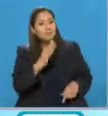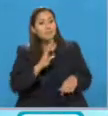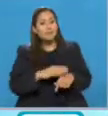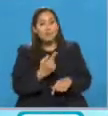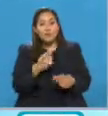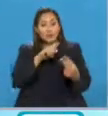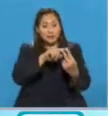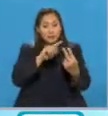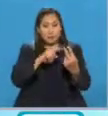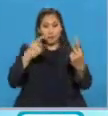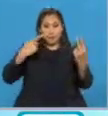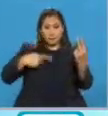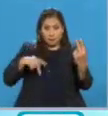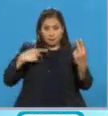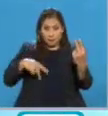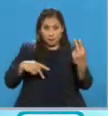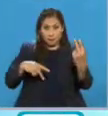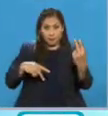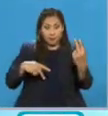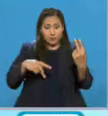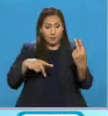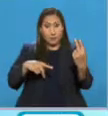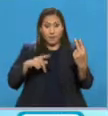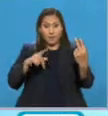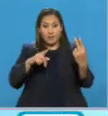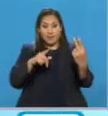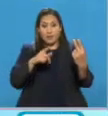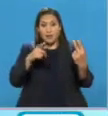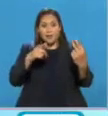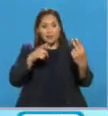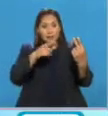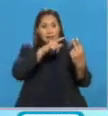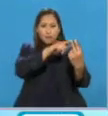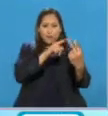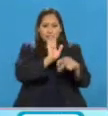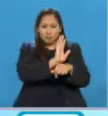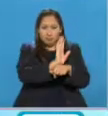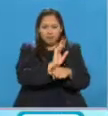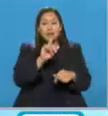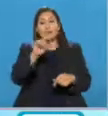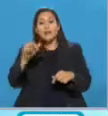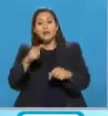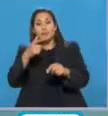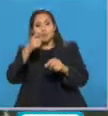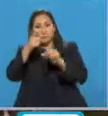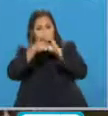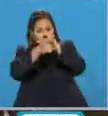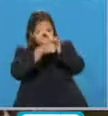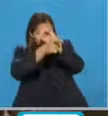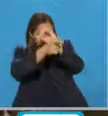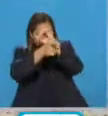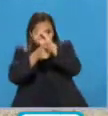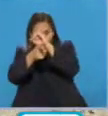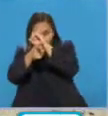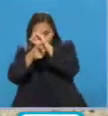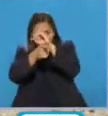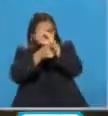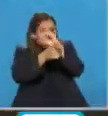estos 2 personajes a cuadro, más el francotirador que está como en voz en off, es levantar el suspenso,